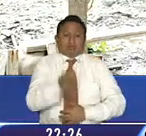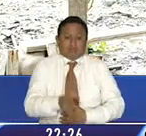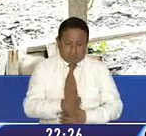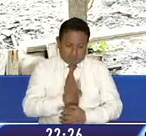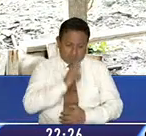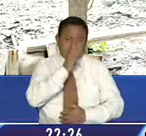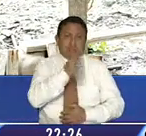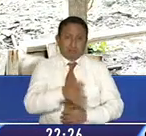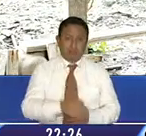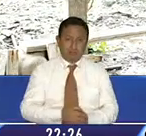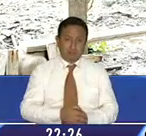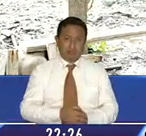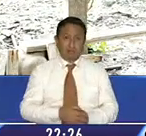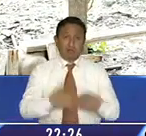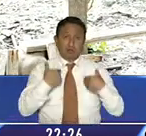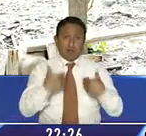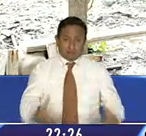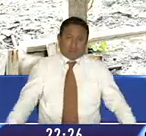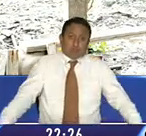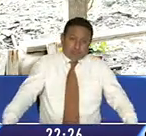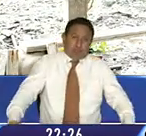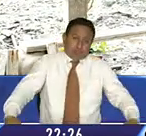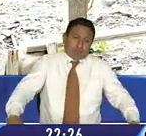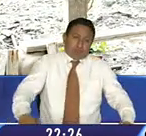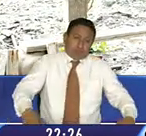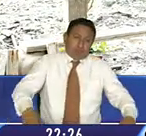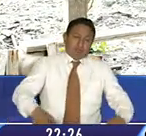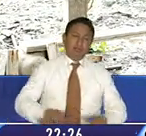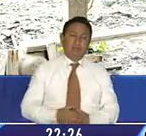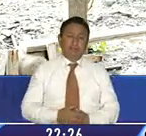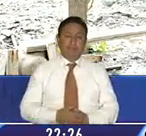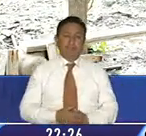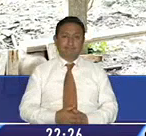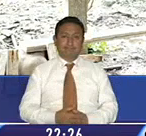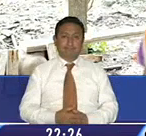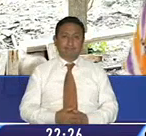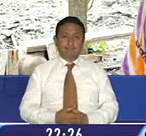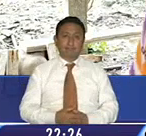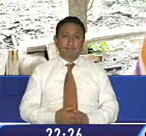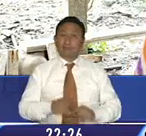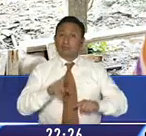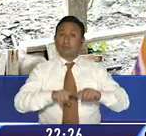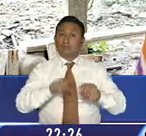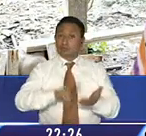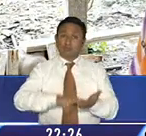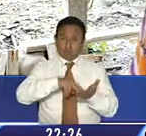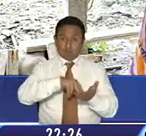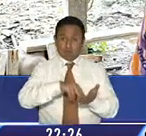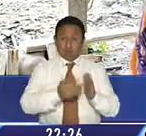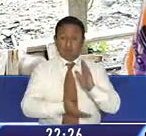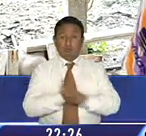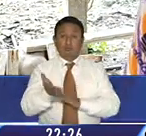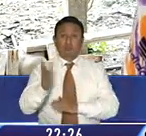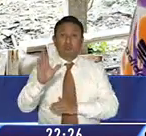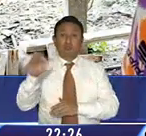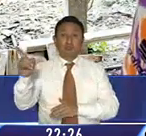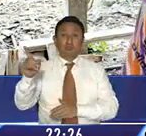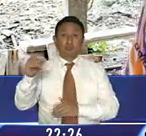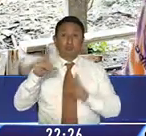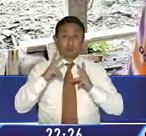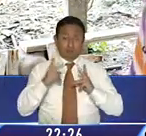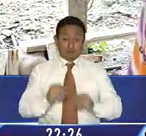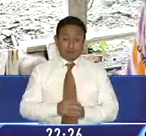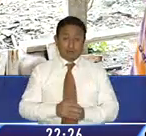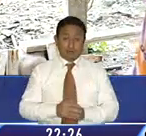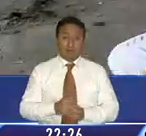ella se puso así, cuerpo así, débil por todos lados. Entonces ya no pudo levantar y le llevamos al subcentro y el subcentro le